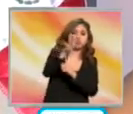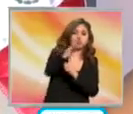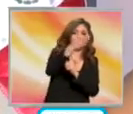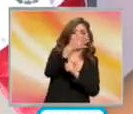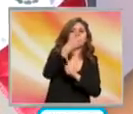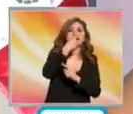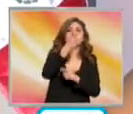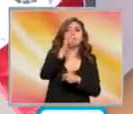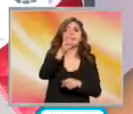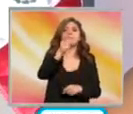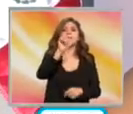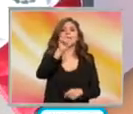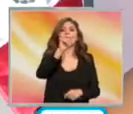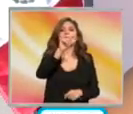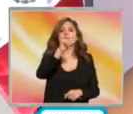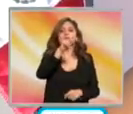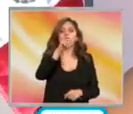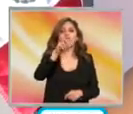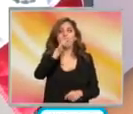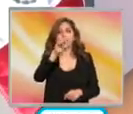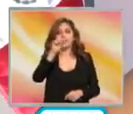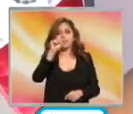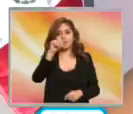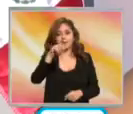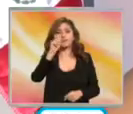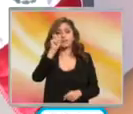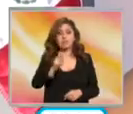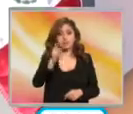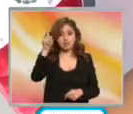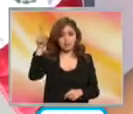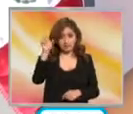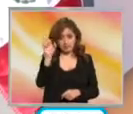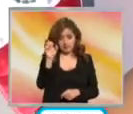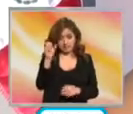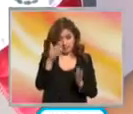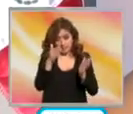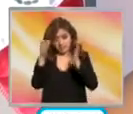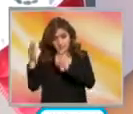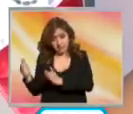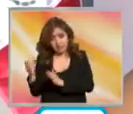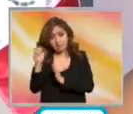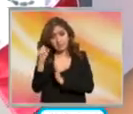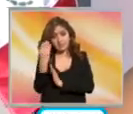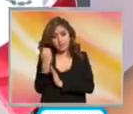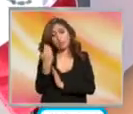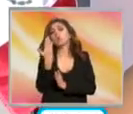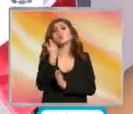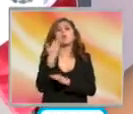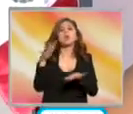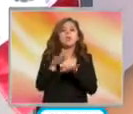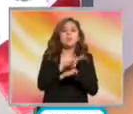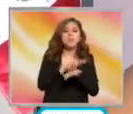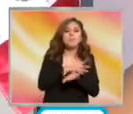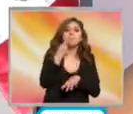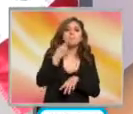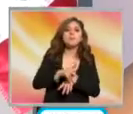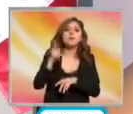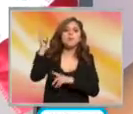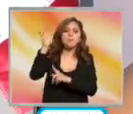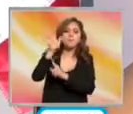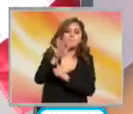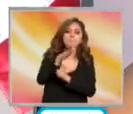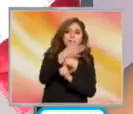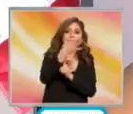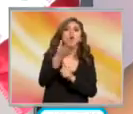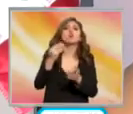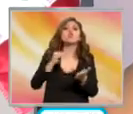precisamente batallón de San Blas, es algo particular que tiene la Sí, bandera. sí. A partir del 69 ya no hay modificaciones, pero en ese tiempo la bandera todavía se le